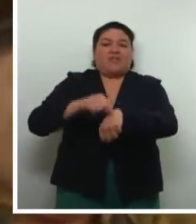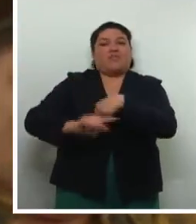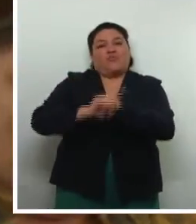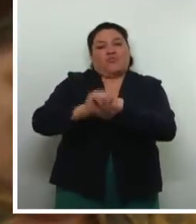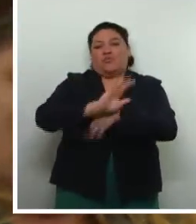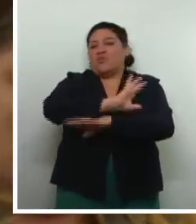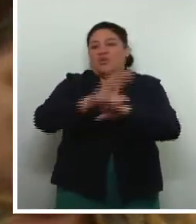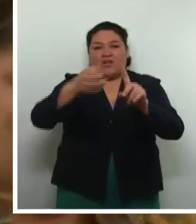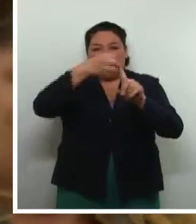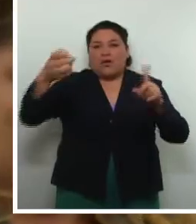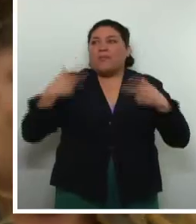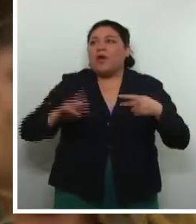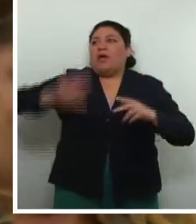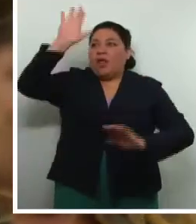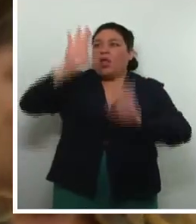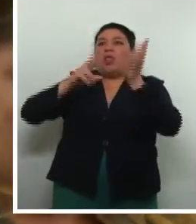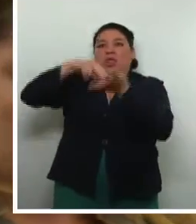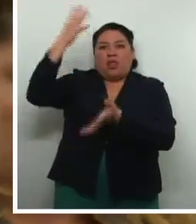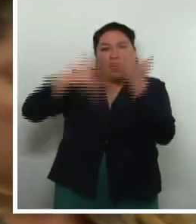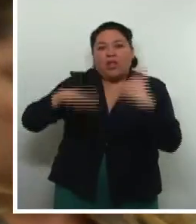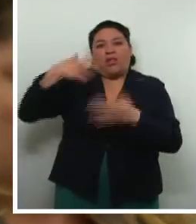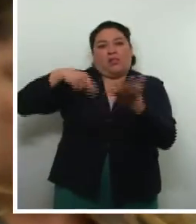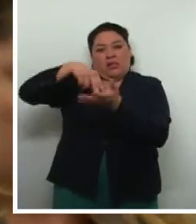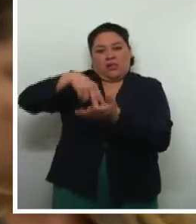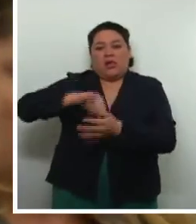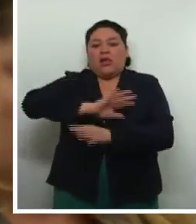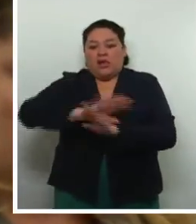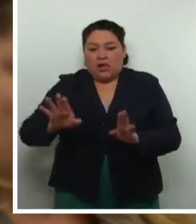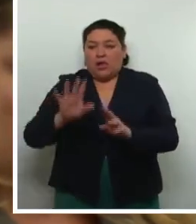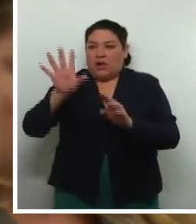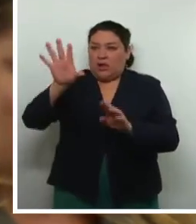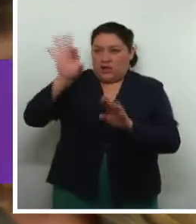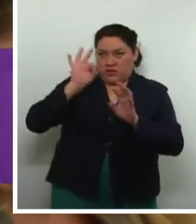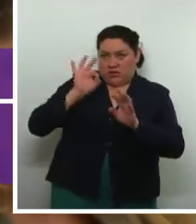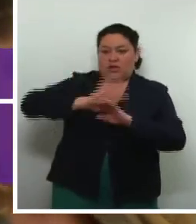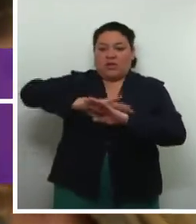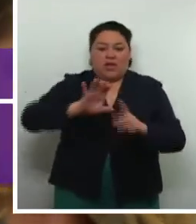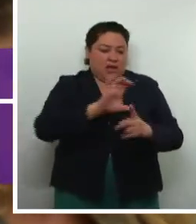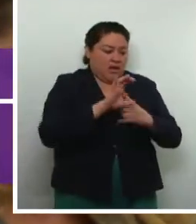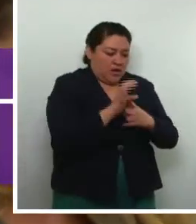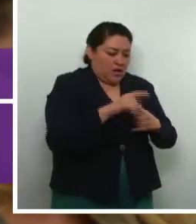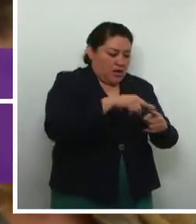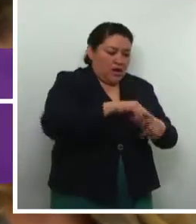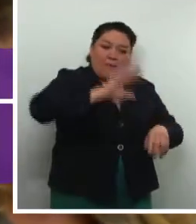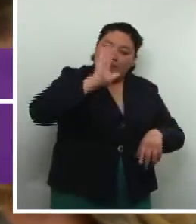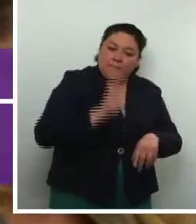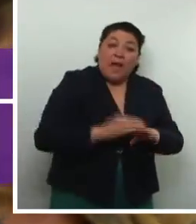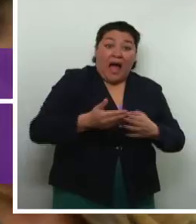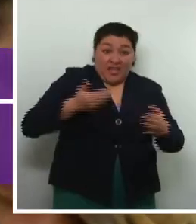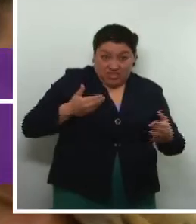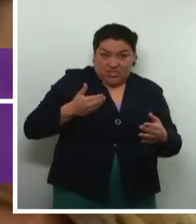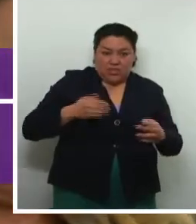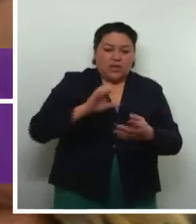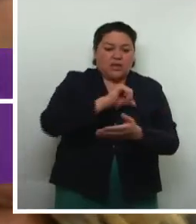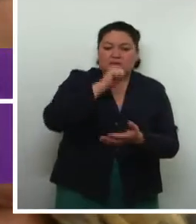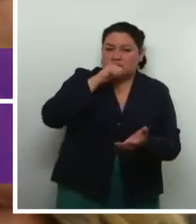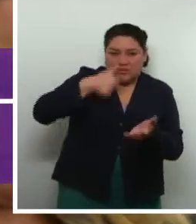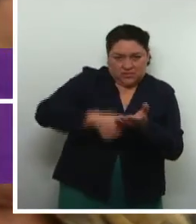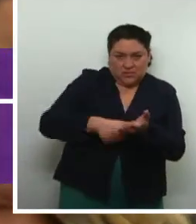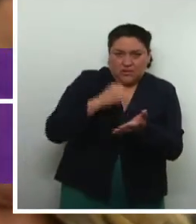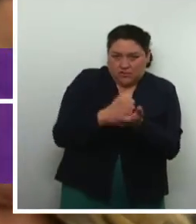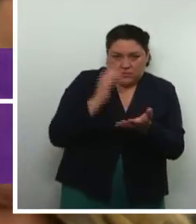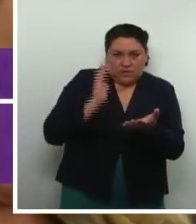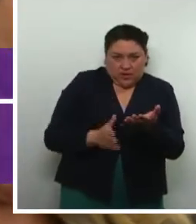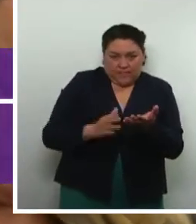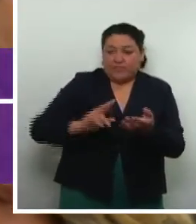mucha participación. Ese método llevó a las comisiones a volver a discutir las reservas y a integrar acuerdos.